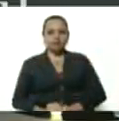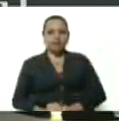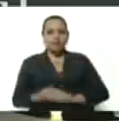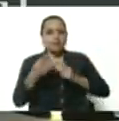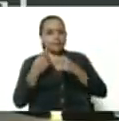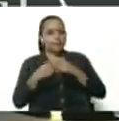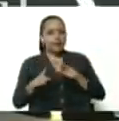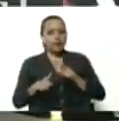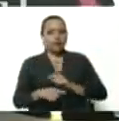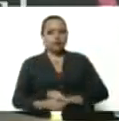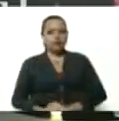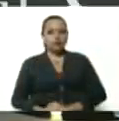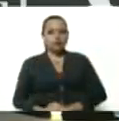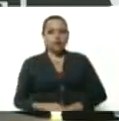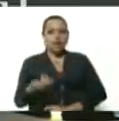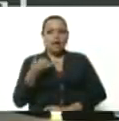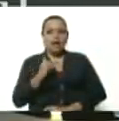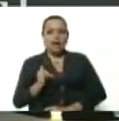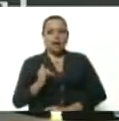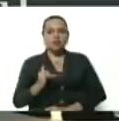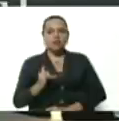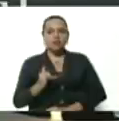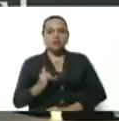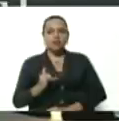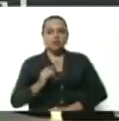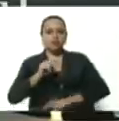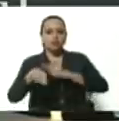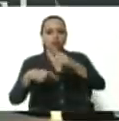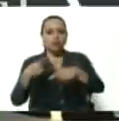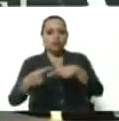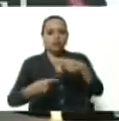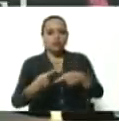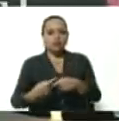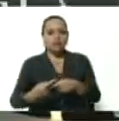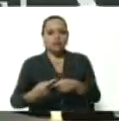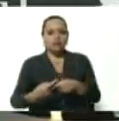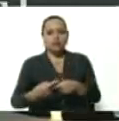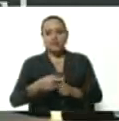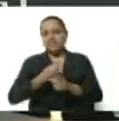Pero estamos en una situación extraordinaria, fuera de lo normal,